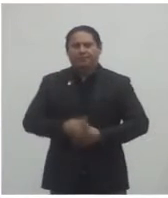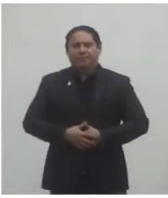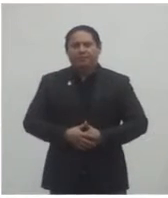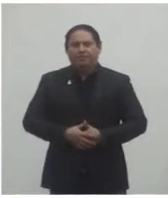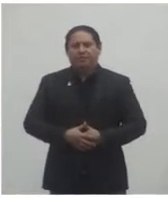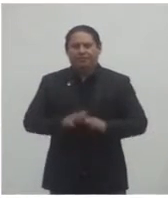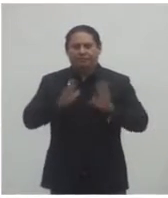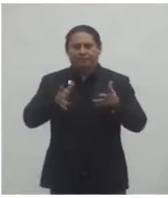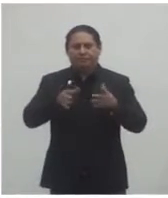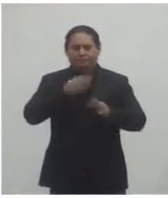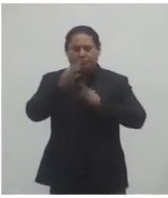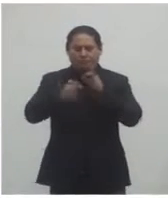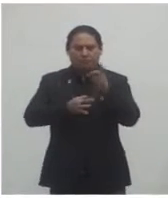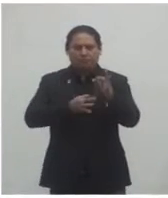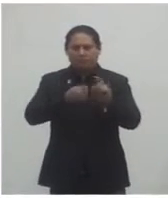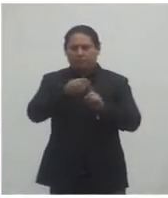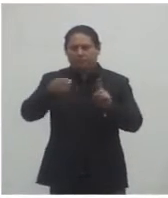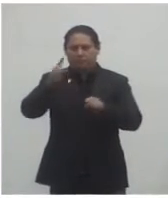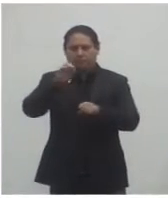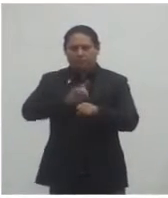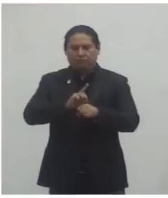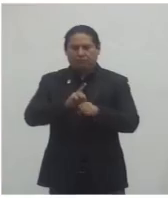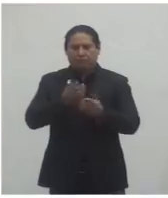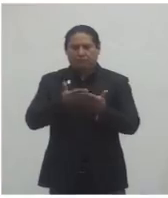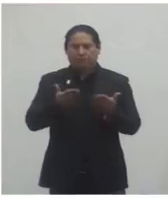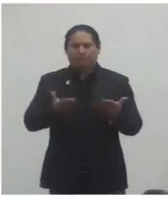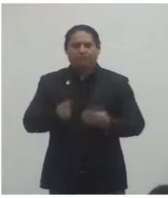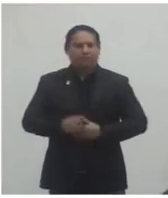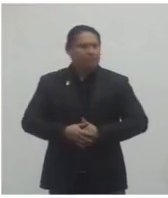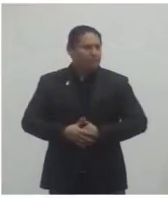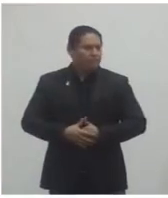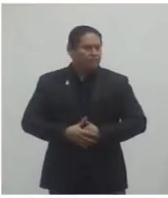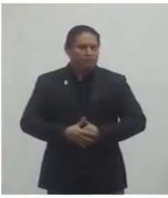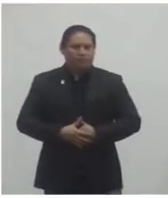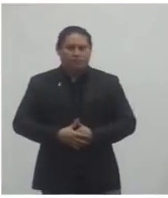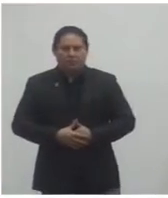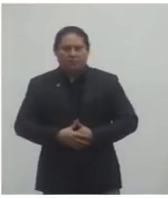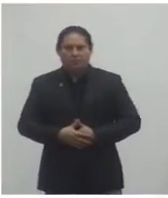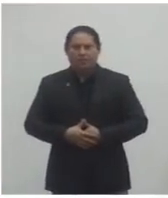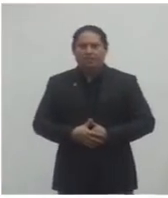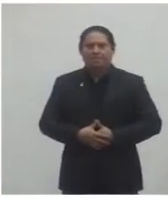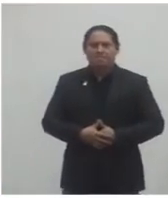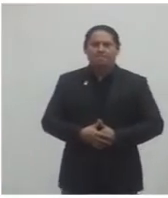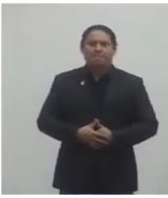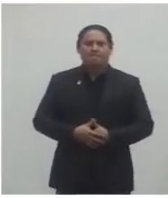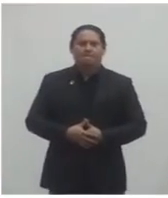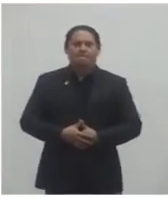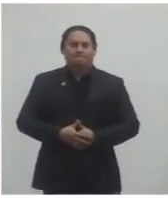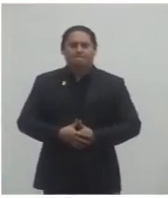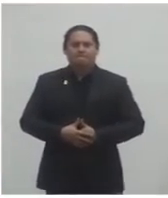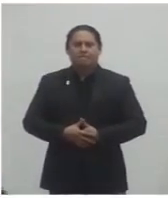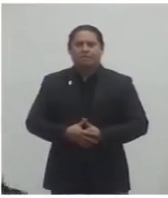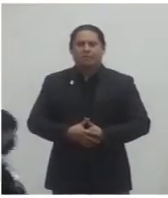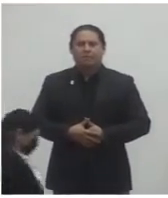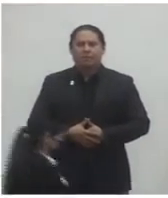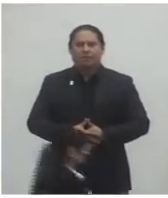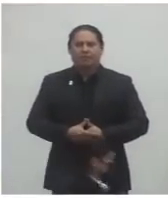generales. Está dado a conocer el orden del día de la presente sesión, diputada presidenta.